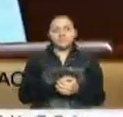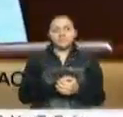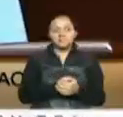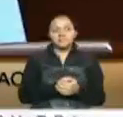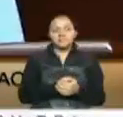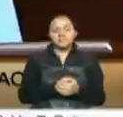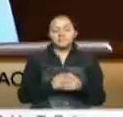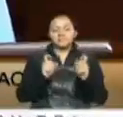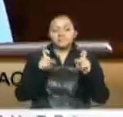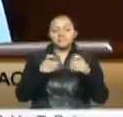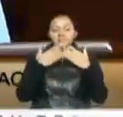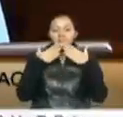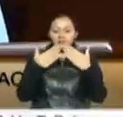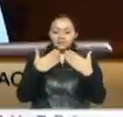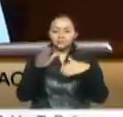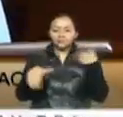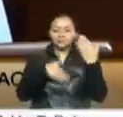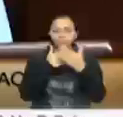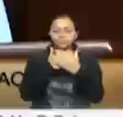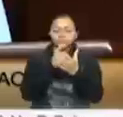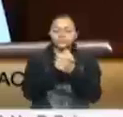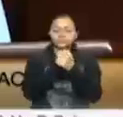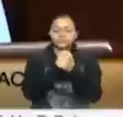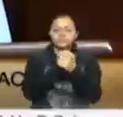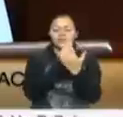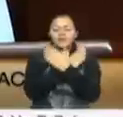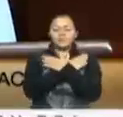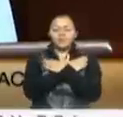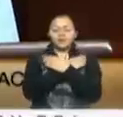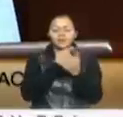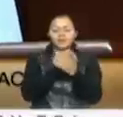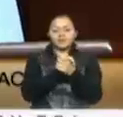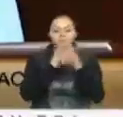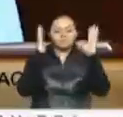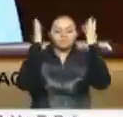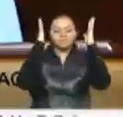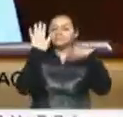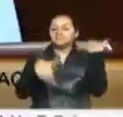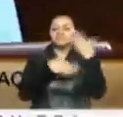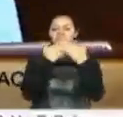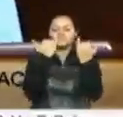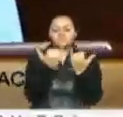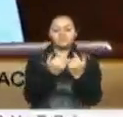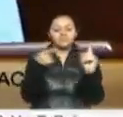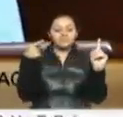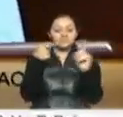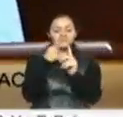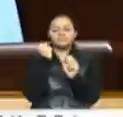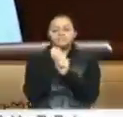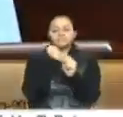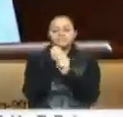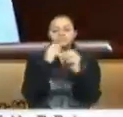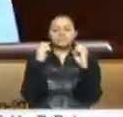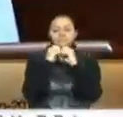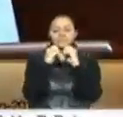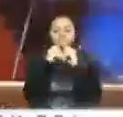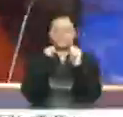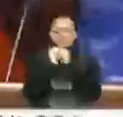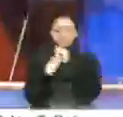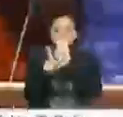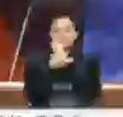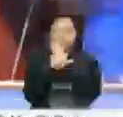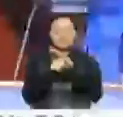y darnos entre todos un fuerte abrazo, un fuerte aplauso de reconocimiento por las tareas que hemos elevado desde esta